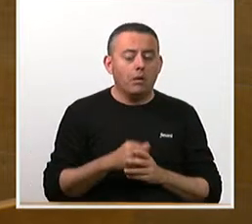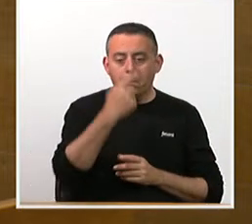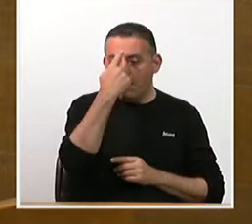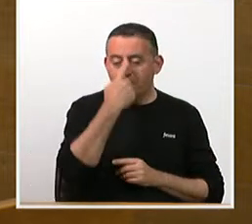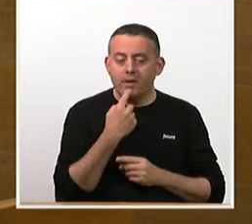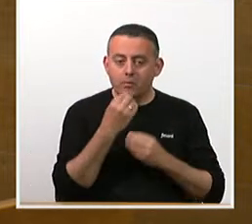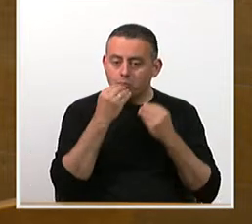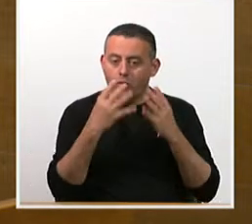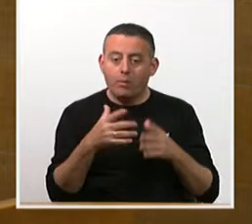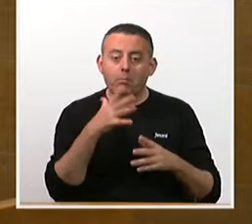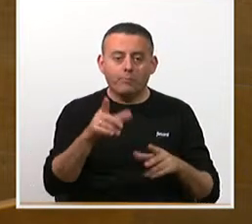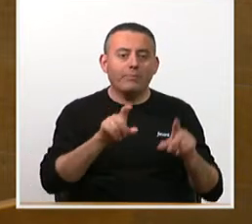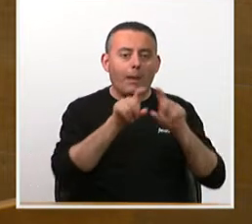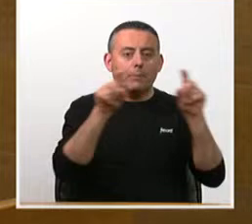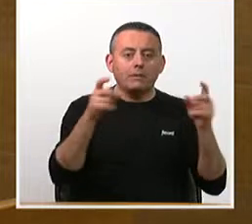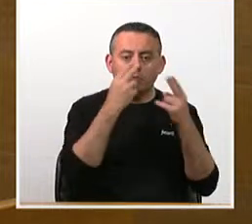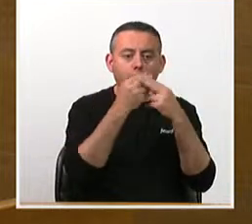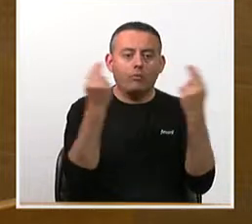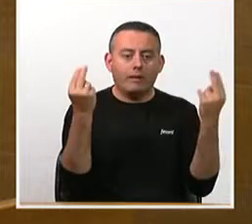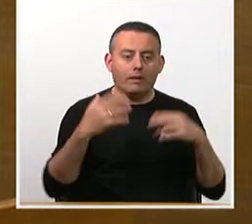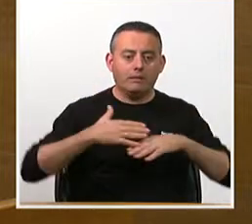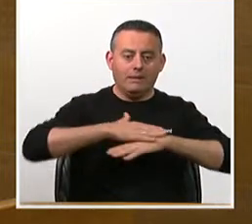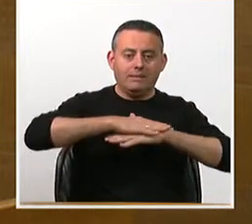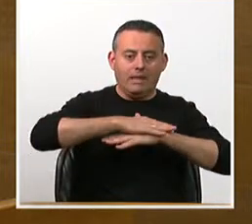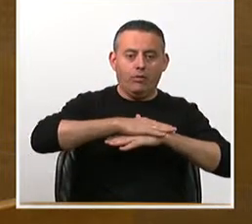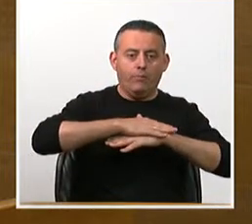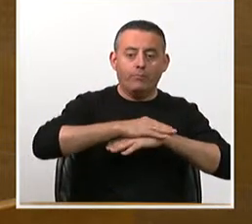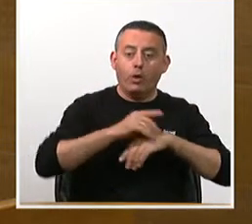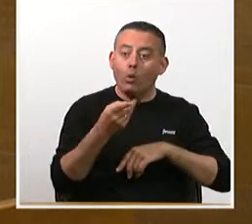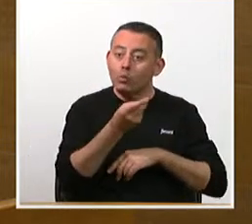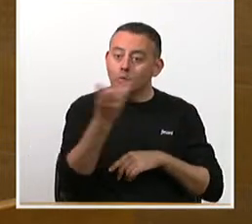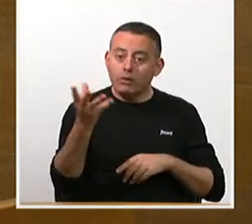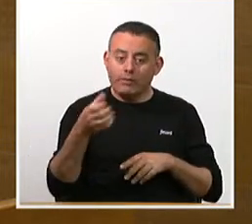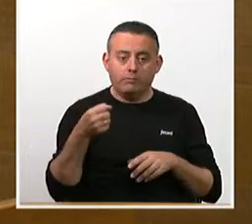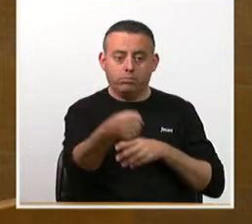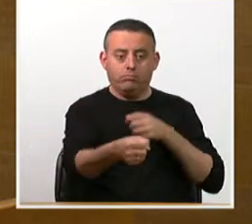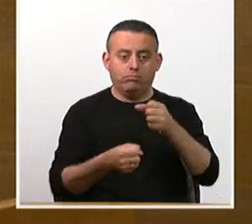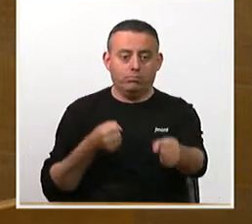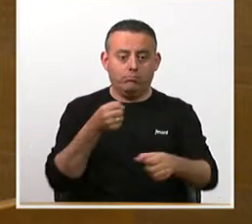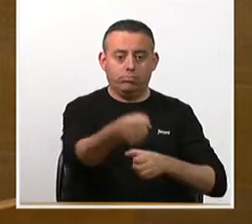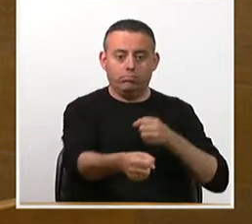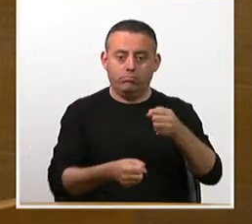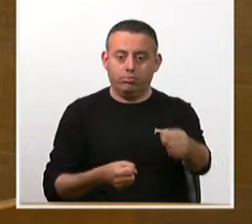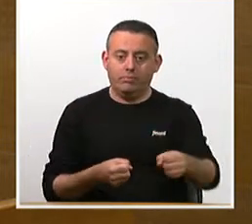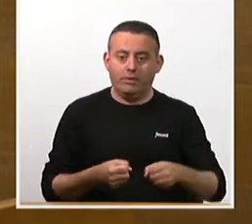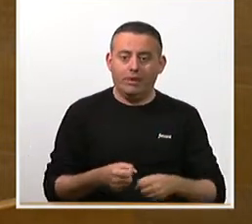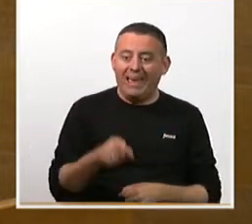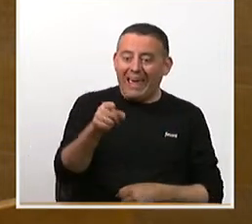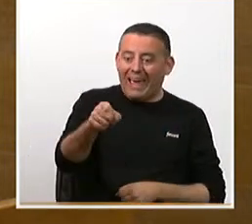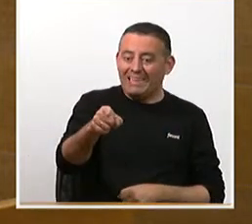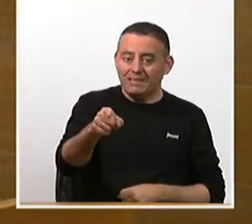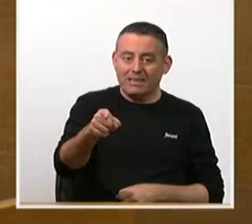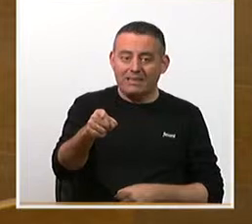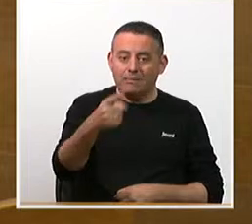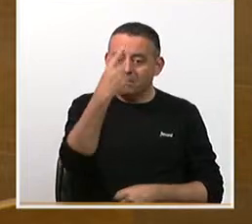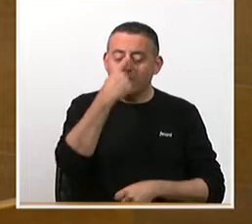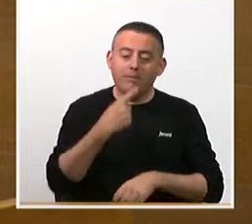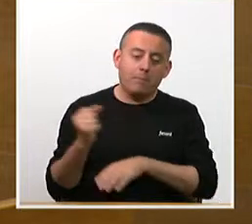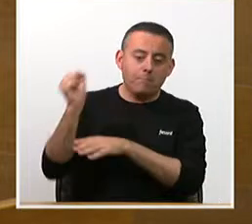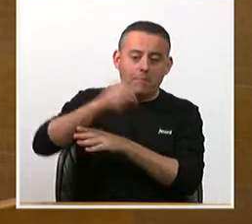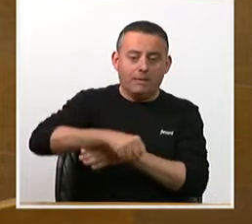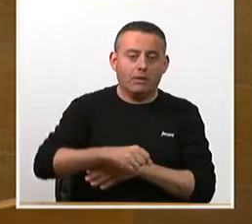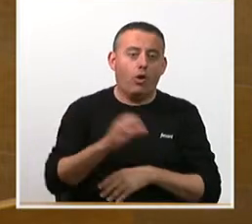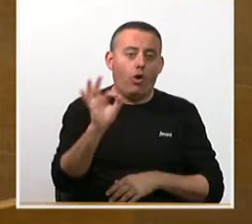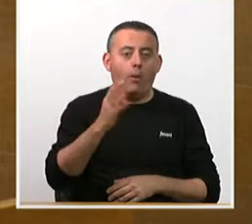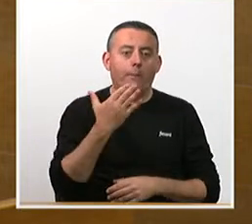públicas del Estado pero es que además tiene un currículum y un bagaje muy superior al nuevo embajador de la ocde